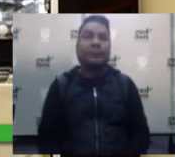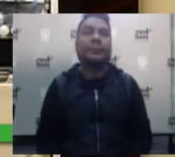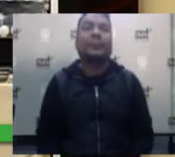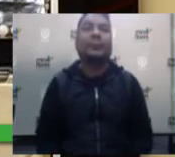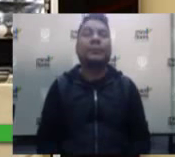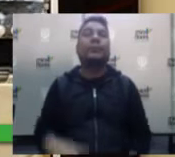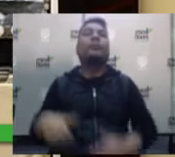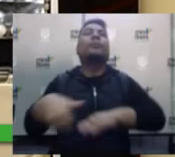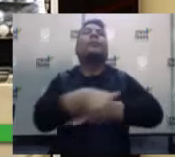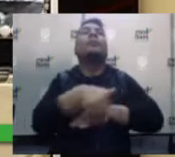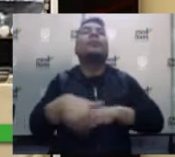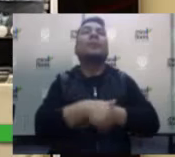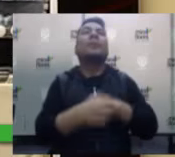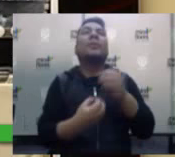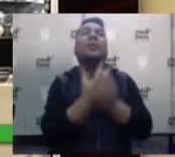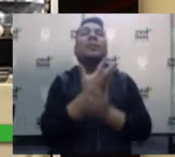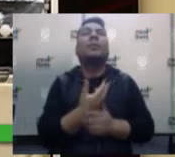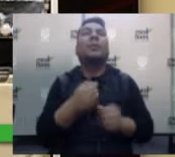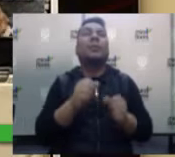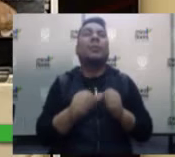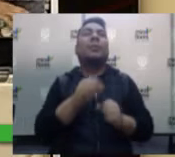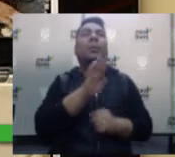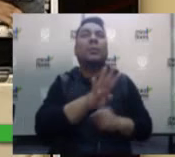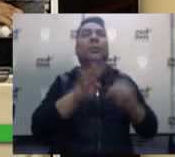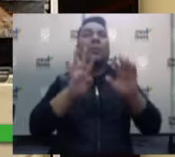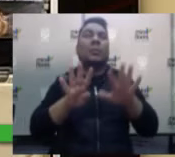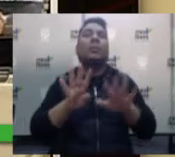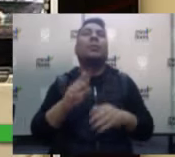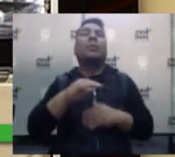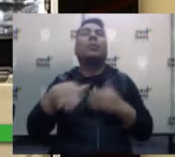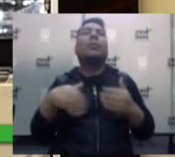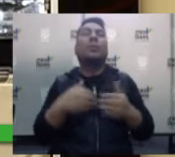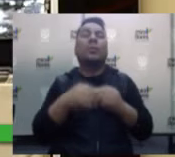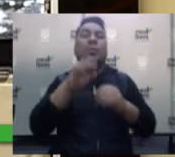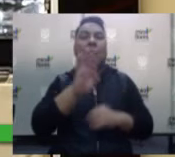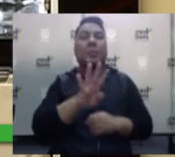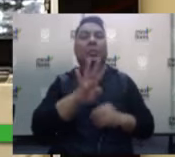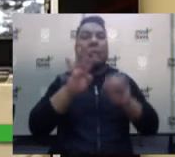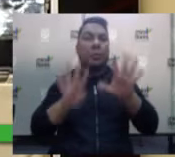Ubicación número 12, Avenida Arequipa, cuadra 49, frente al 4970.